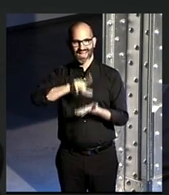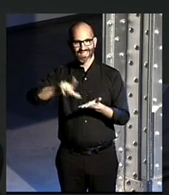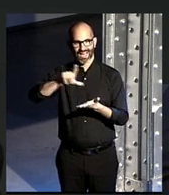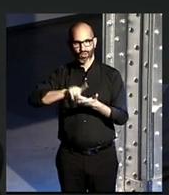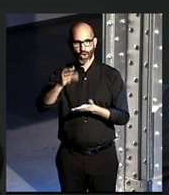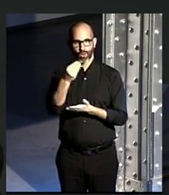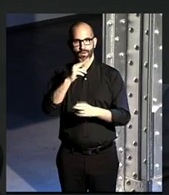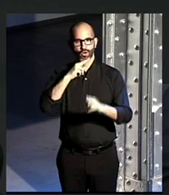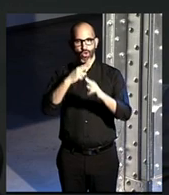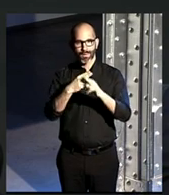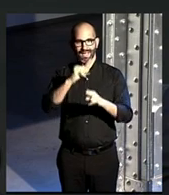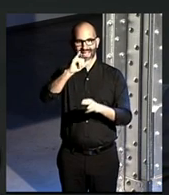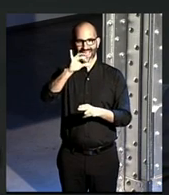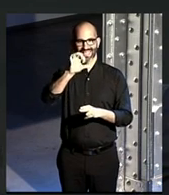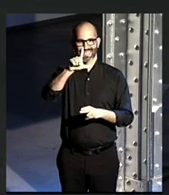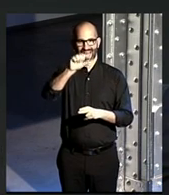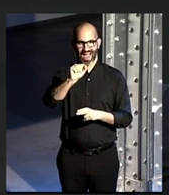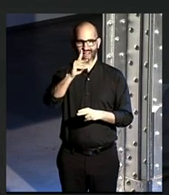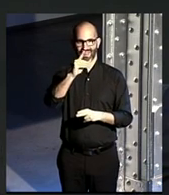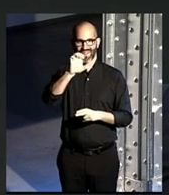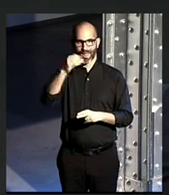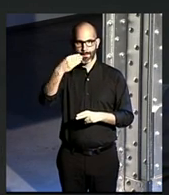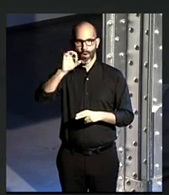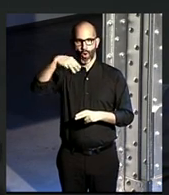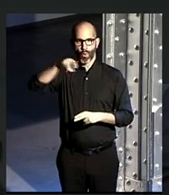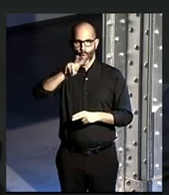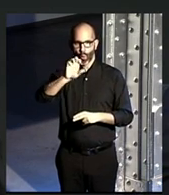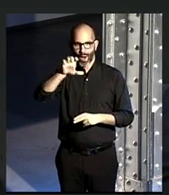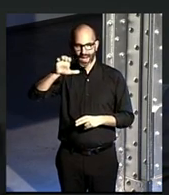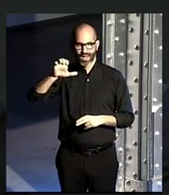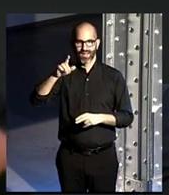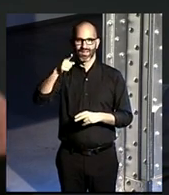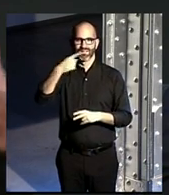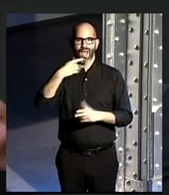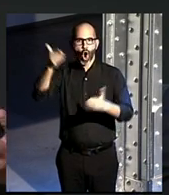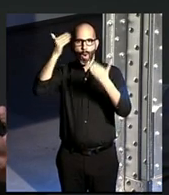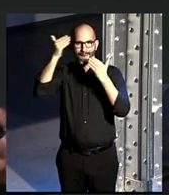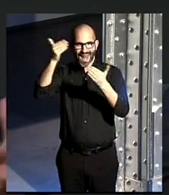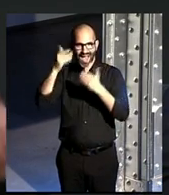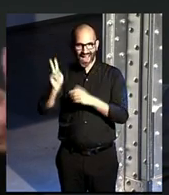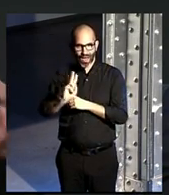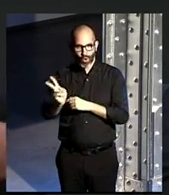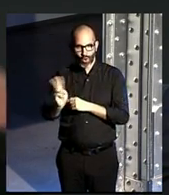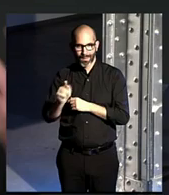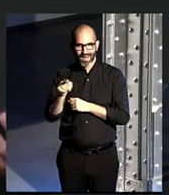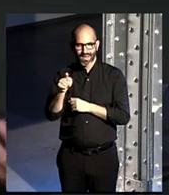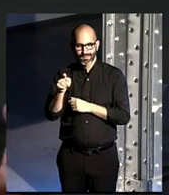isla de Bowen. Es una novela escrita en homenaje a Julio Verne y reproduciendo, no el universo, pero sí